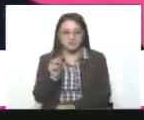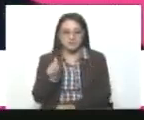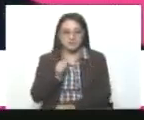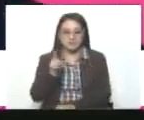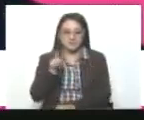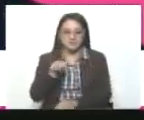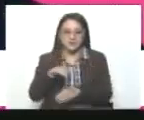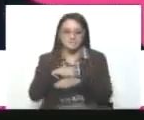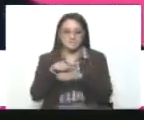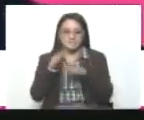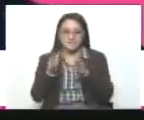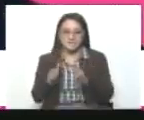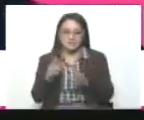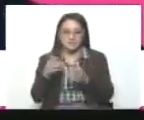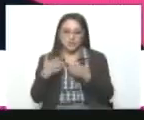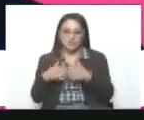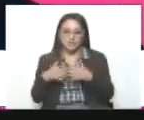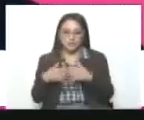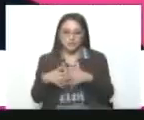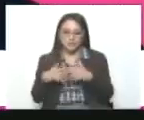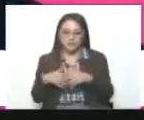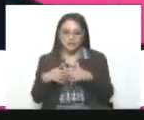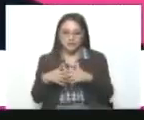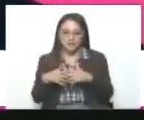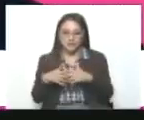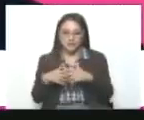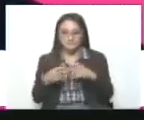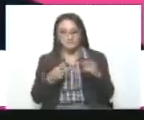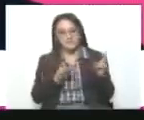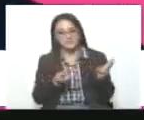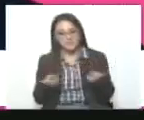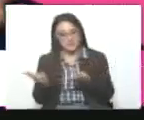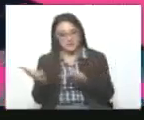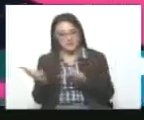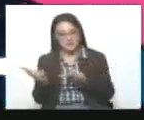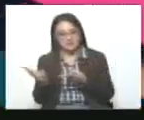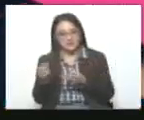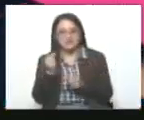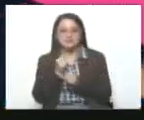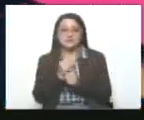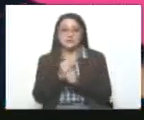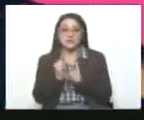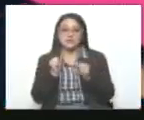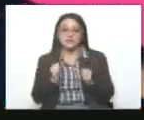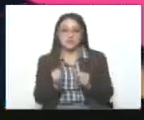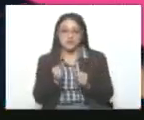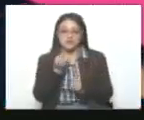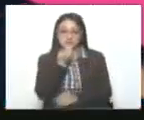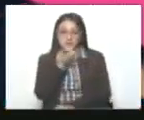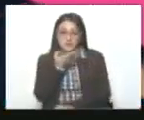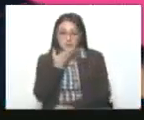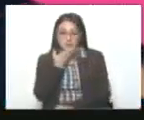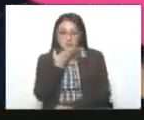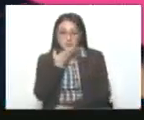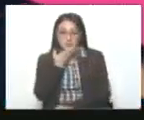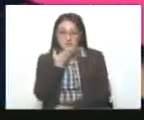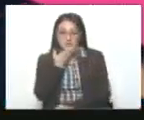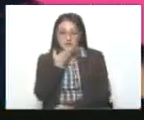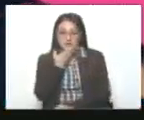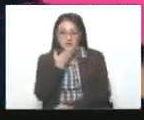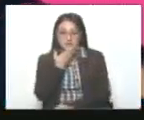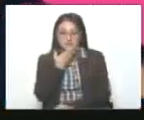también el ministro de Industria, a quien le damos la bienvenida. Trabajo arduo, bonito, que